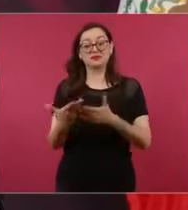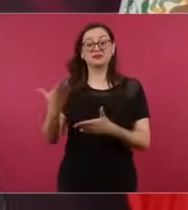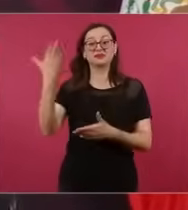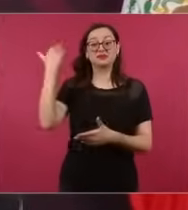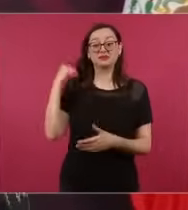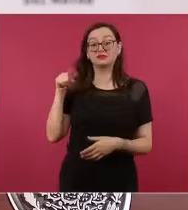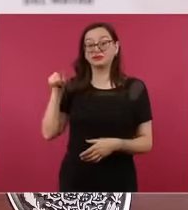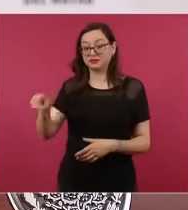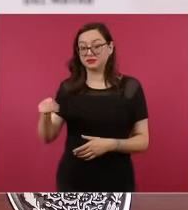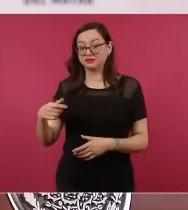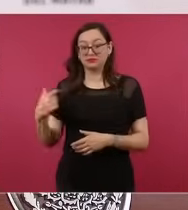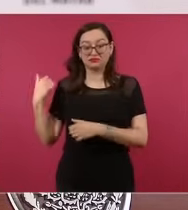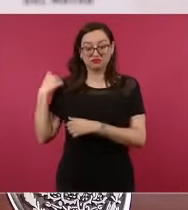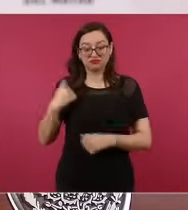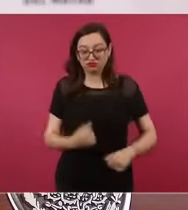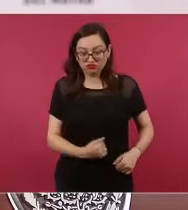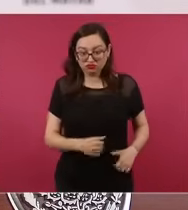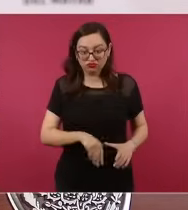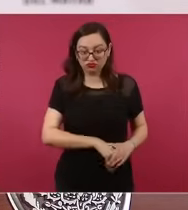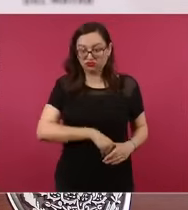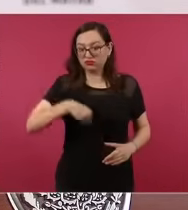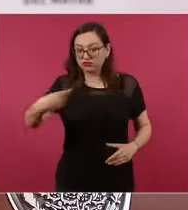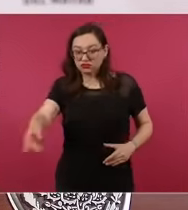Yo también repartí volante.